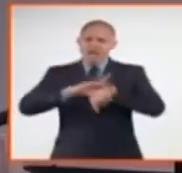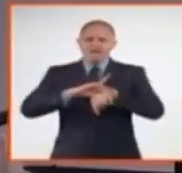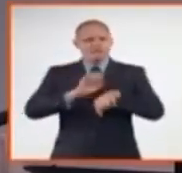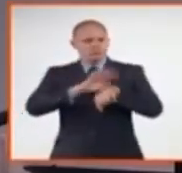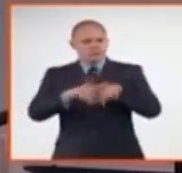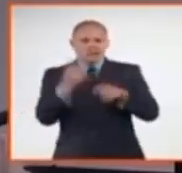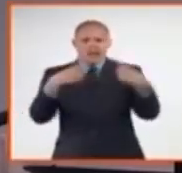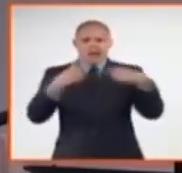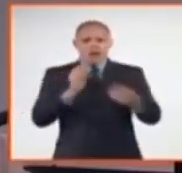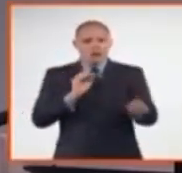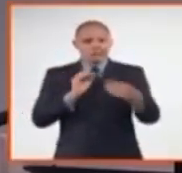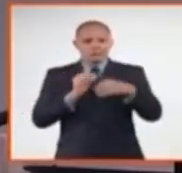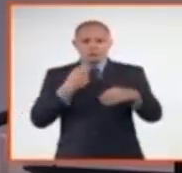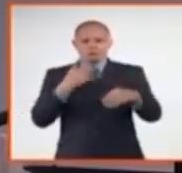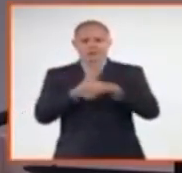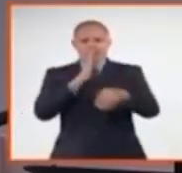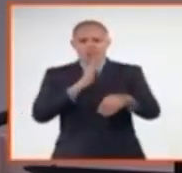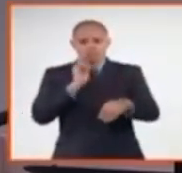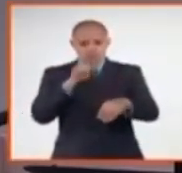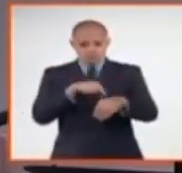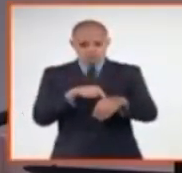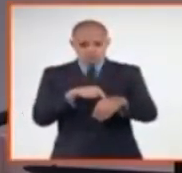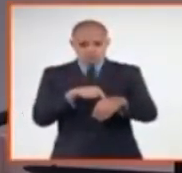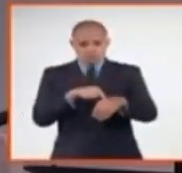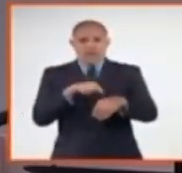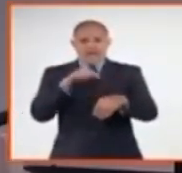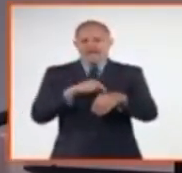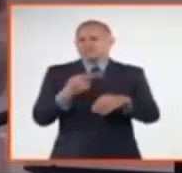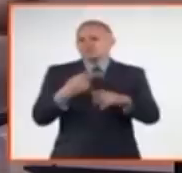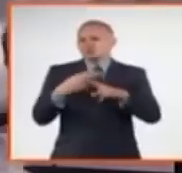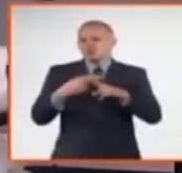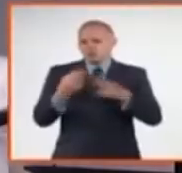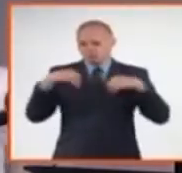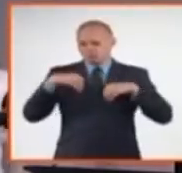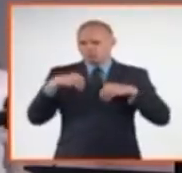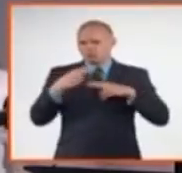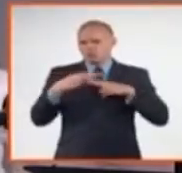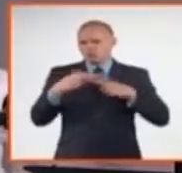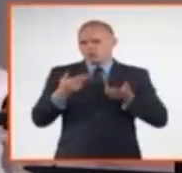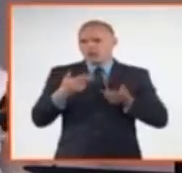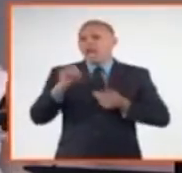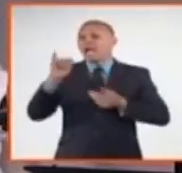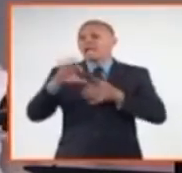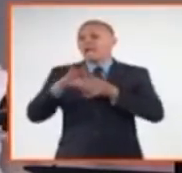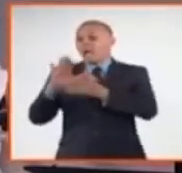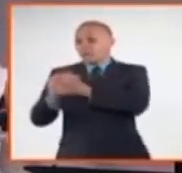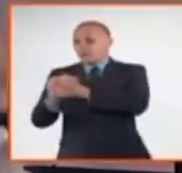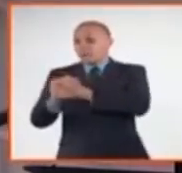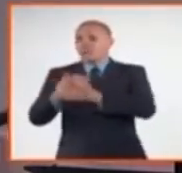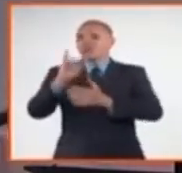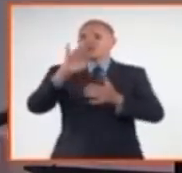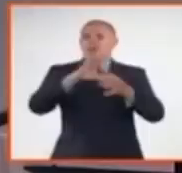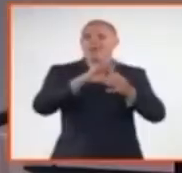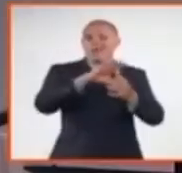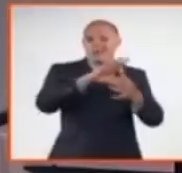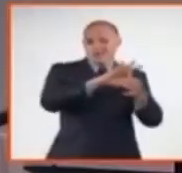la hija también en el marco de la vacunación porque está ocurriendo en el marco de la infección natural el individuo que sí que